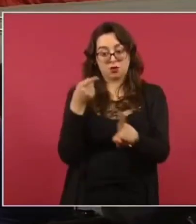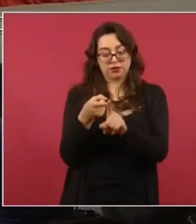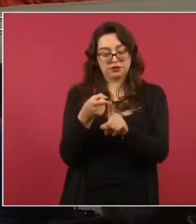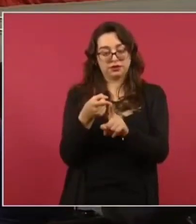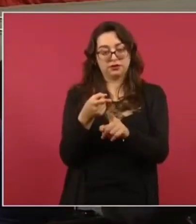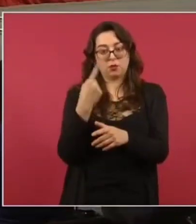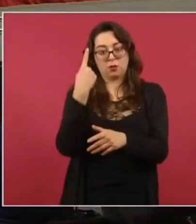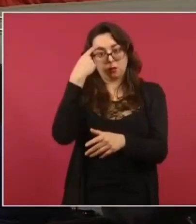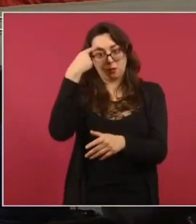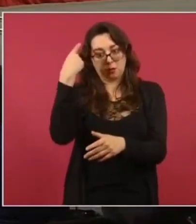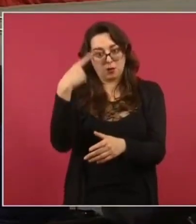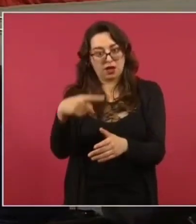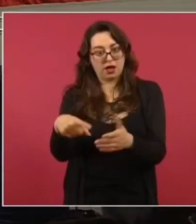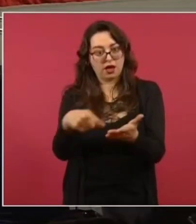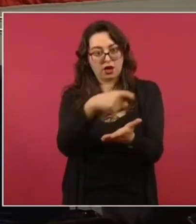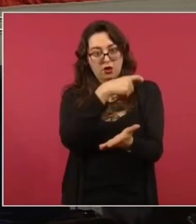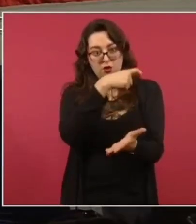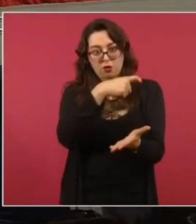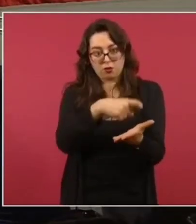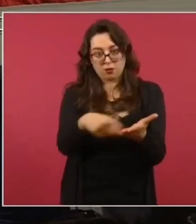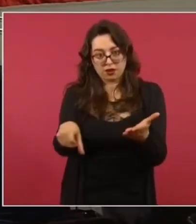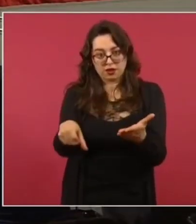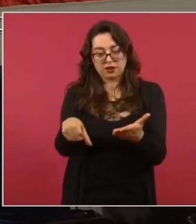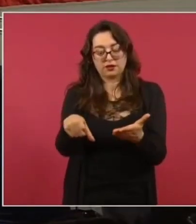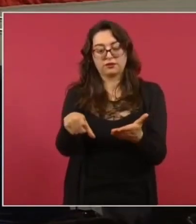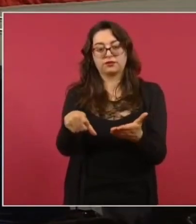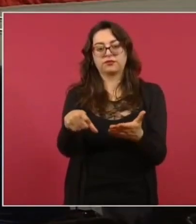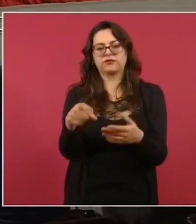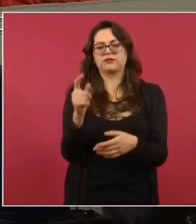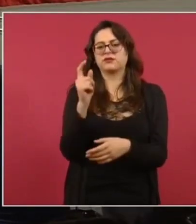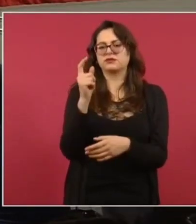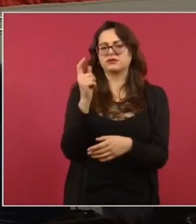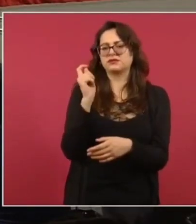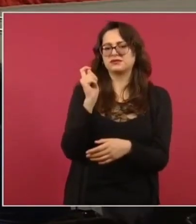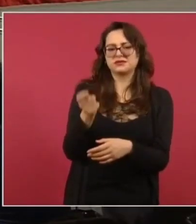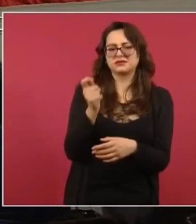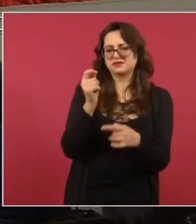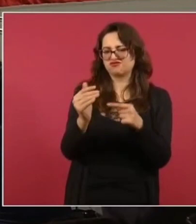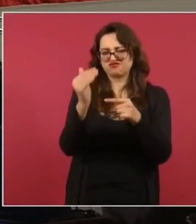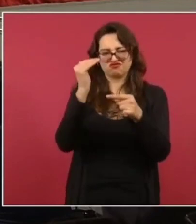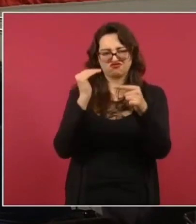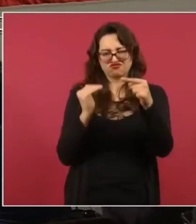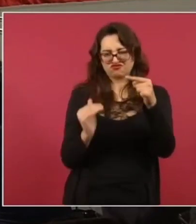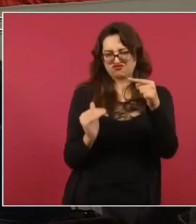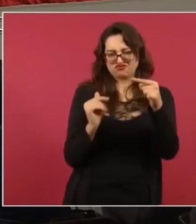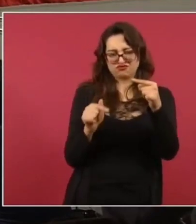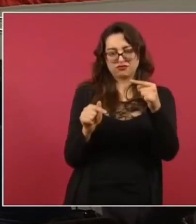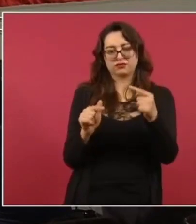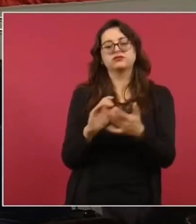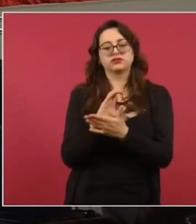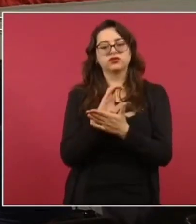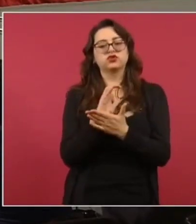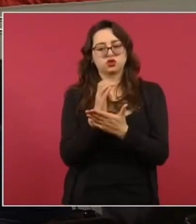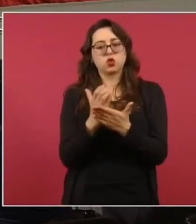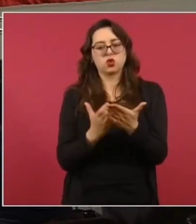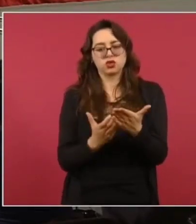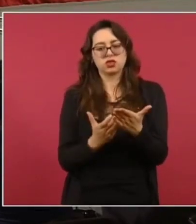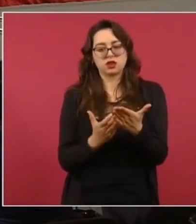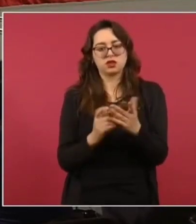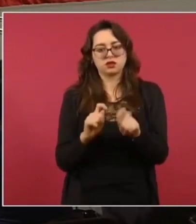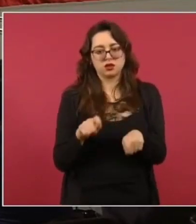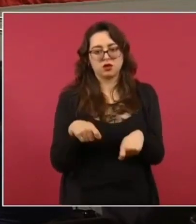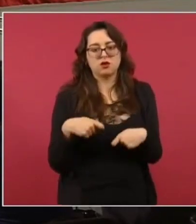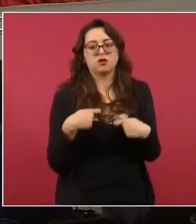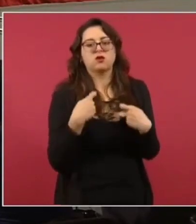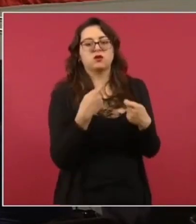para hacer esta operación. Ese vehículo va a dar un contrato a la empresa MIP,